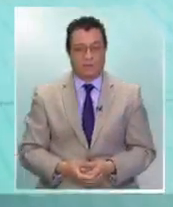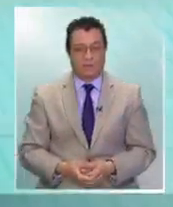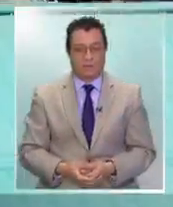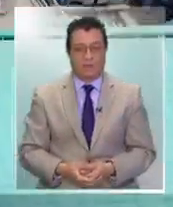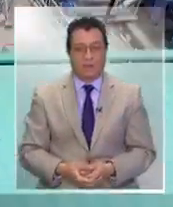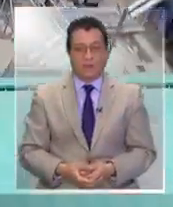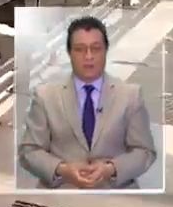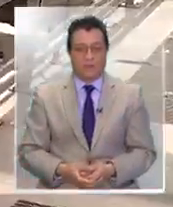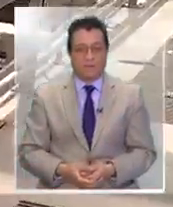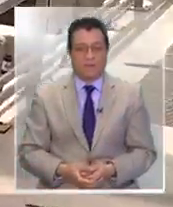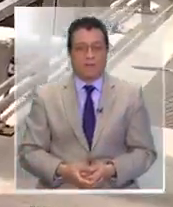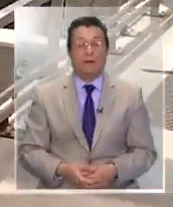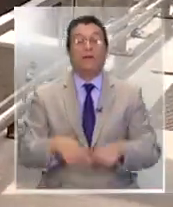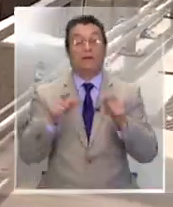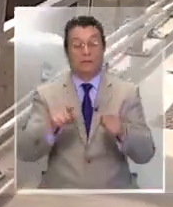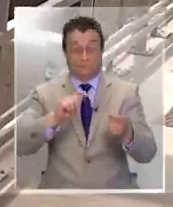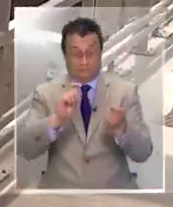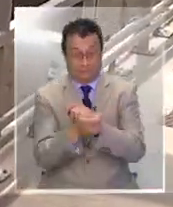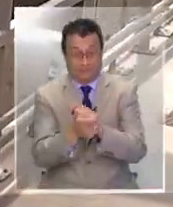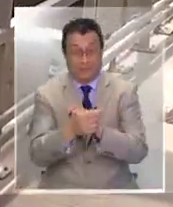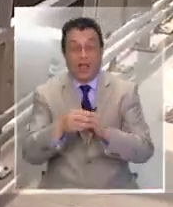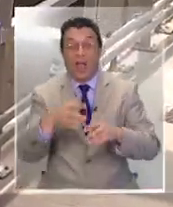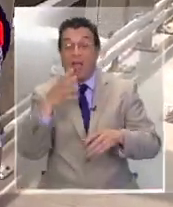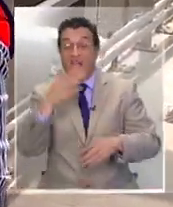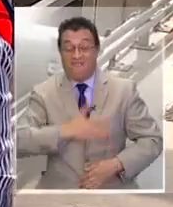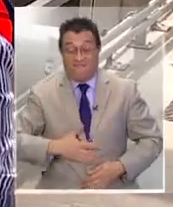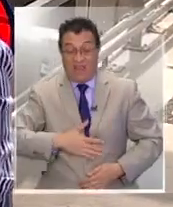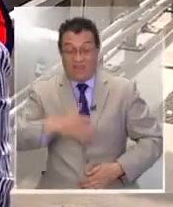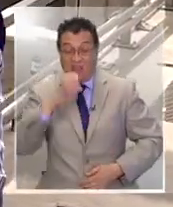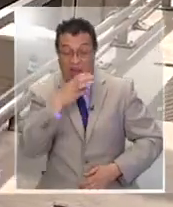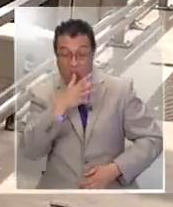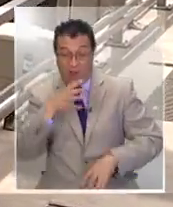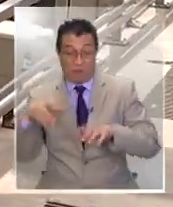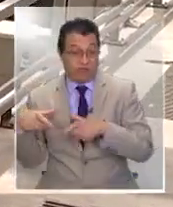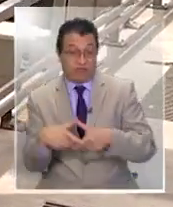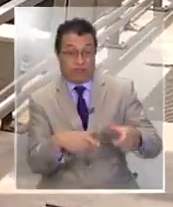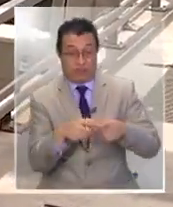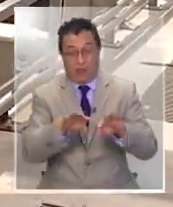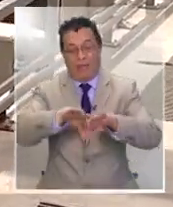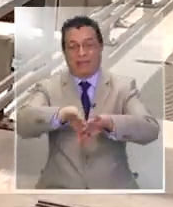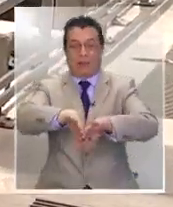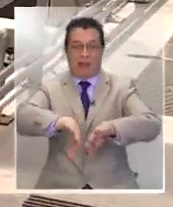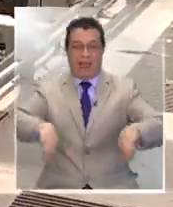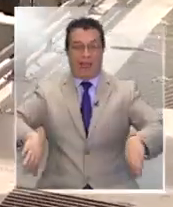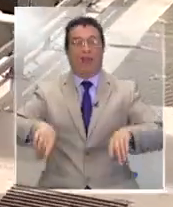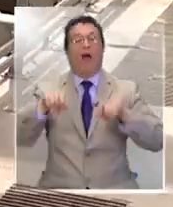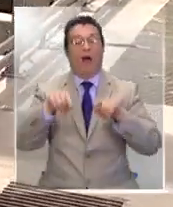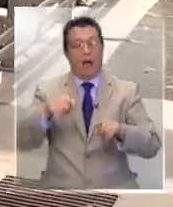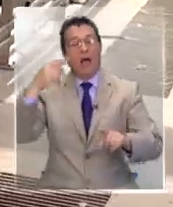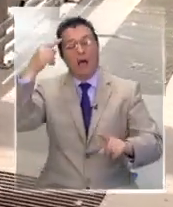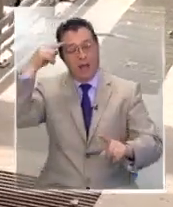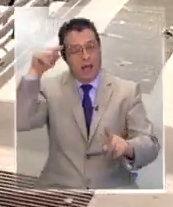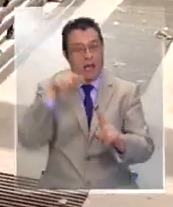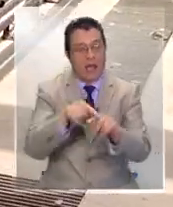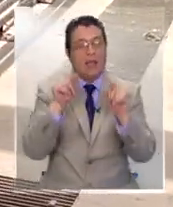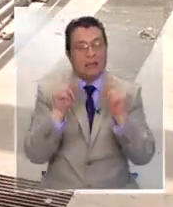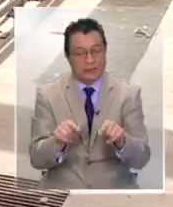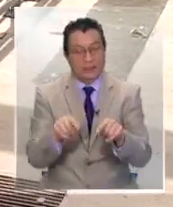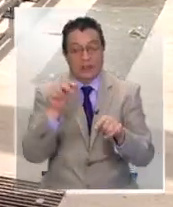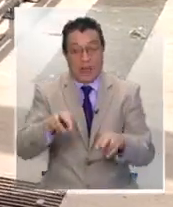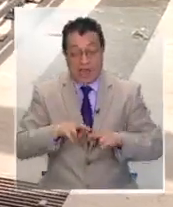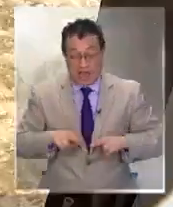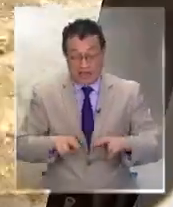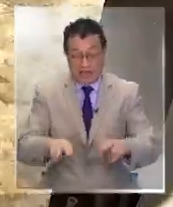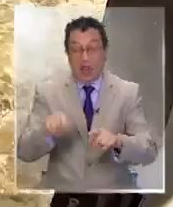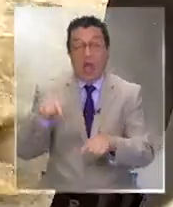Se separó por una parte el agua del río de las aguas servidas, que era el gran problema que teníamos anteriormente. Tal cual, el agua que hoy día escurre por el río es el